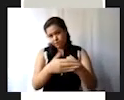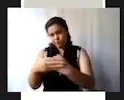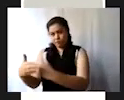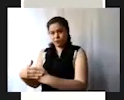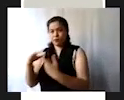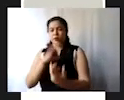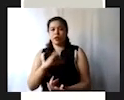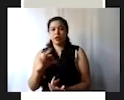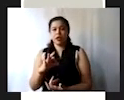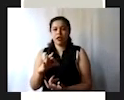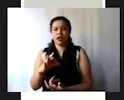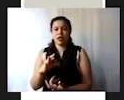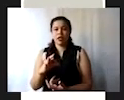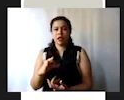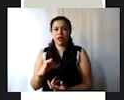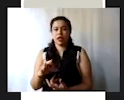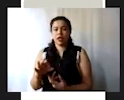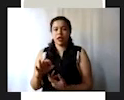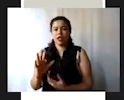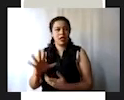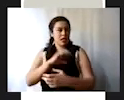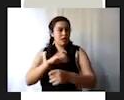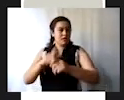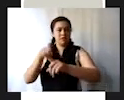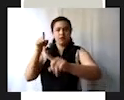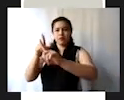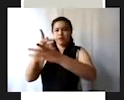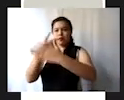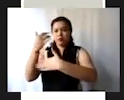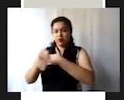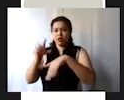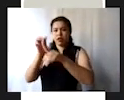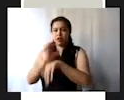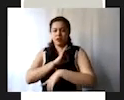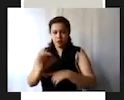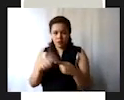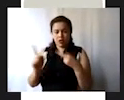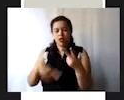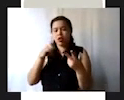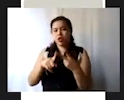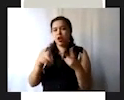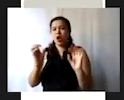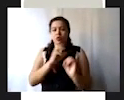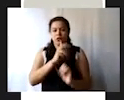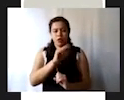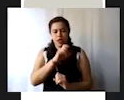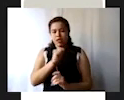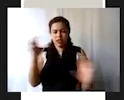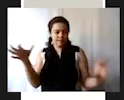pues lograr específicamente un proyecto o una alineación. Pero bueno, hay muchas,